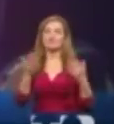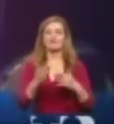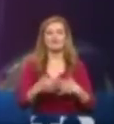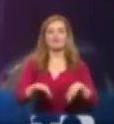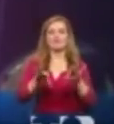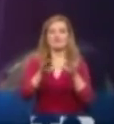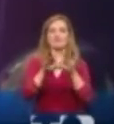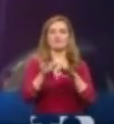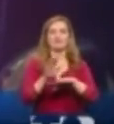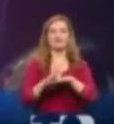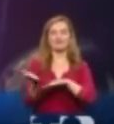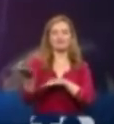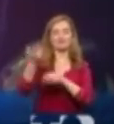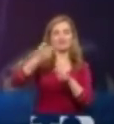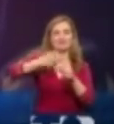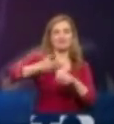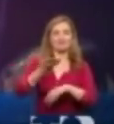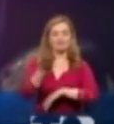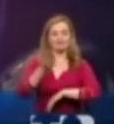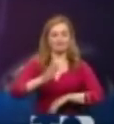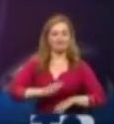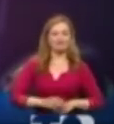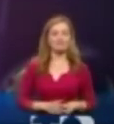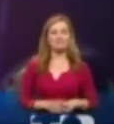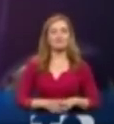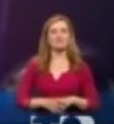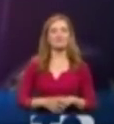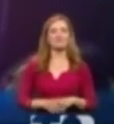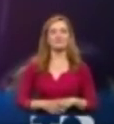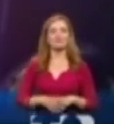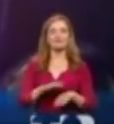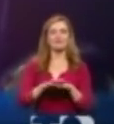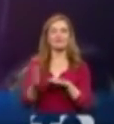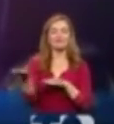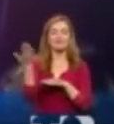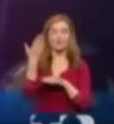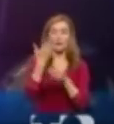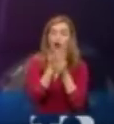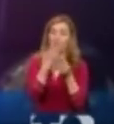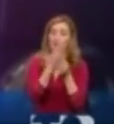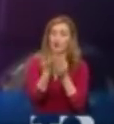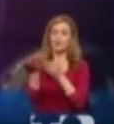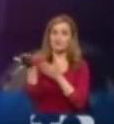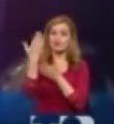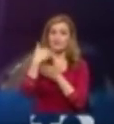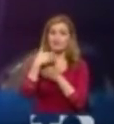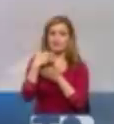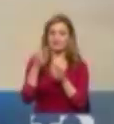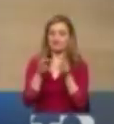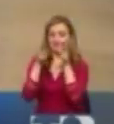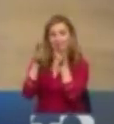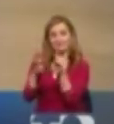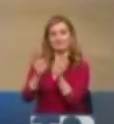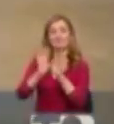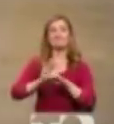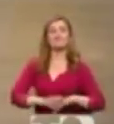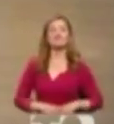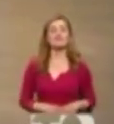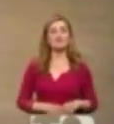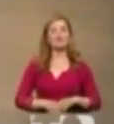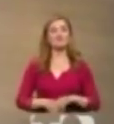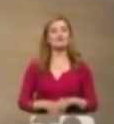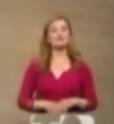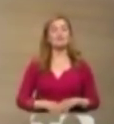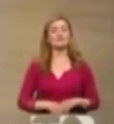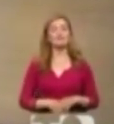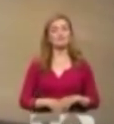pues vaya, de vuelta sin usar, no. Así es que traiga, meta la carpeta y hoy le entrego el regalito.